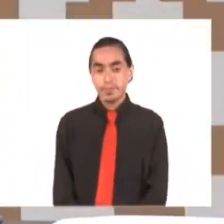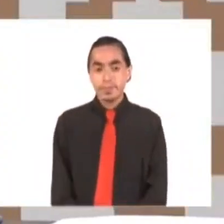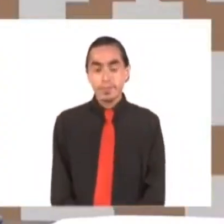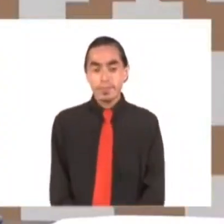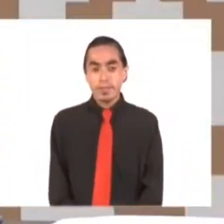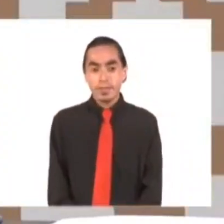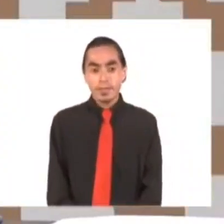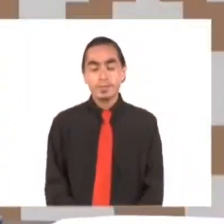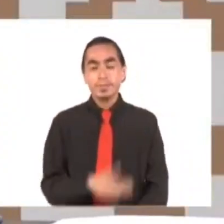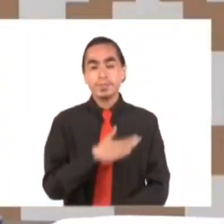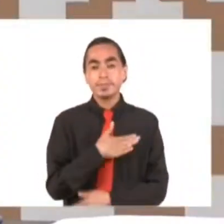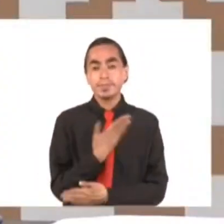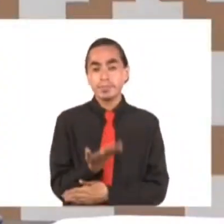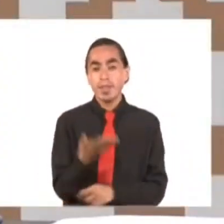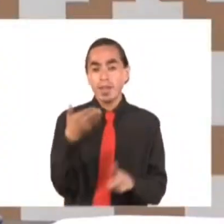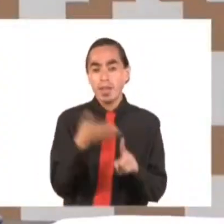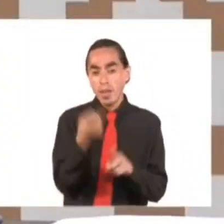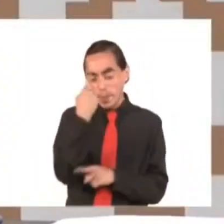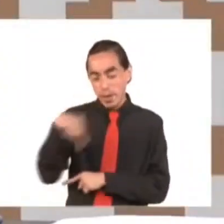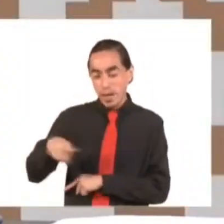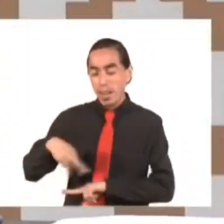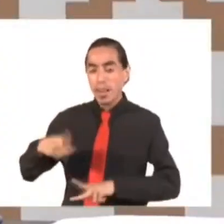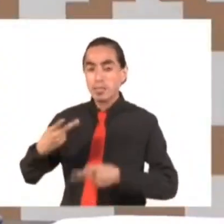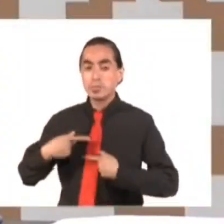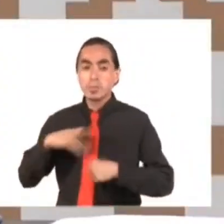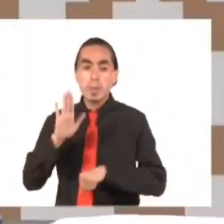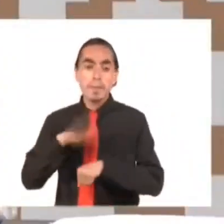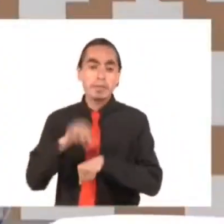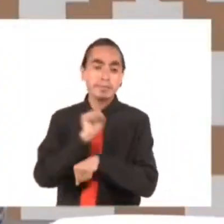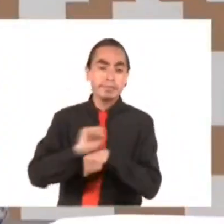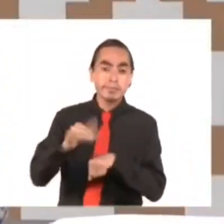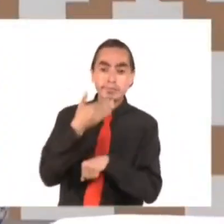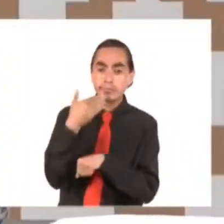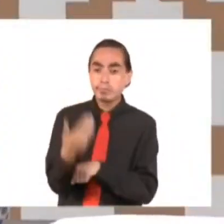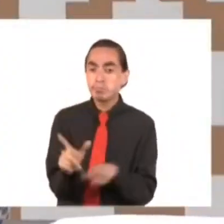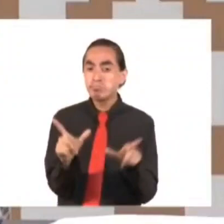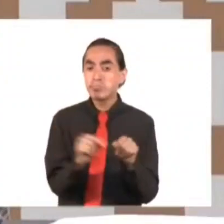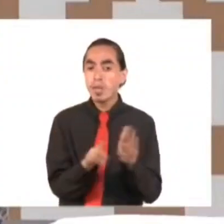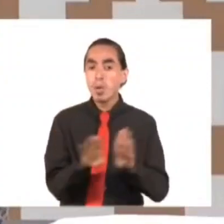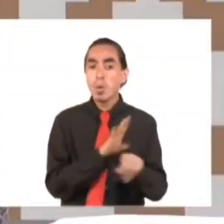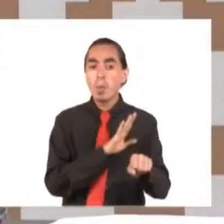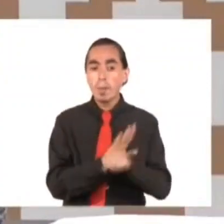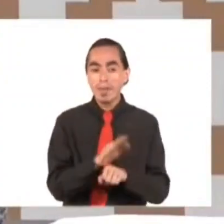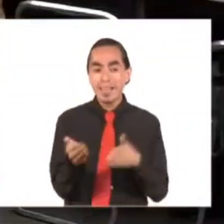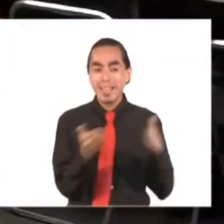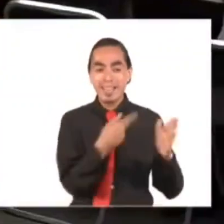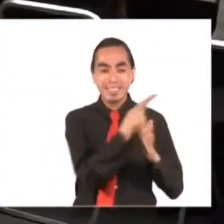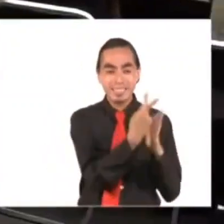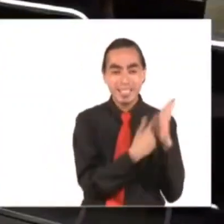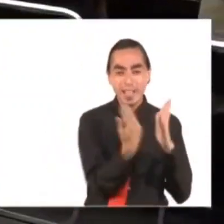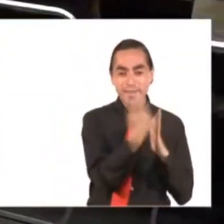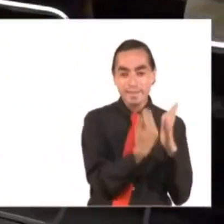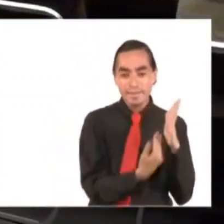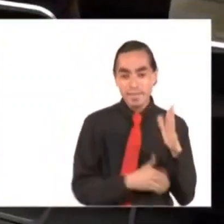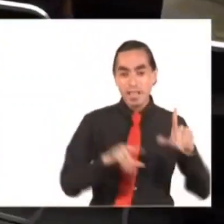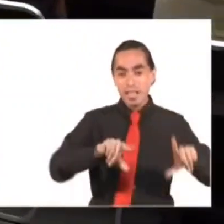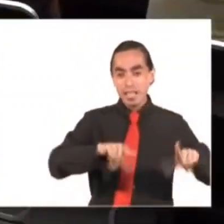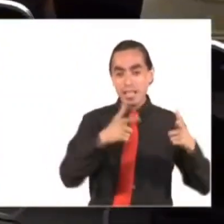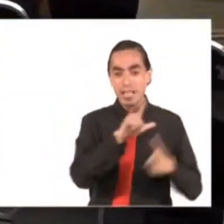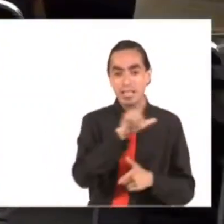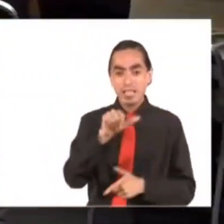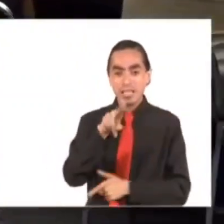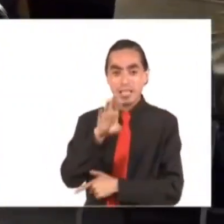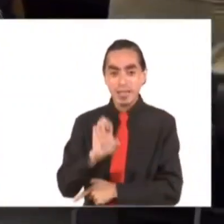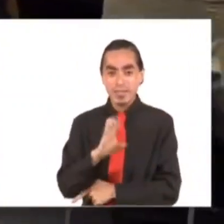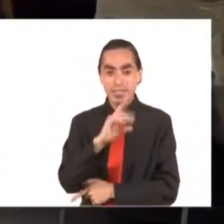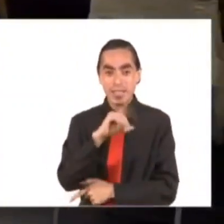¿Qué hemos hecho además para facilitar la vida de los ciudadanos y simplificar aún más? Dentro de esta estrategia de trámites hemos desarrollado la plataforma Llave